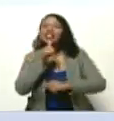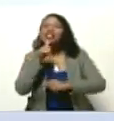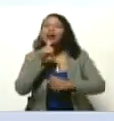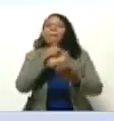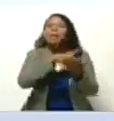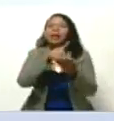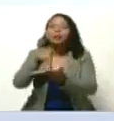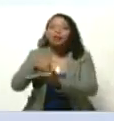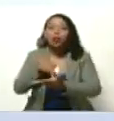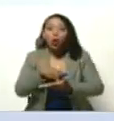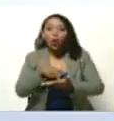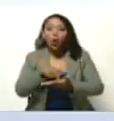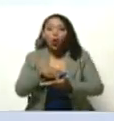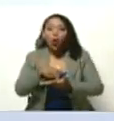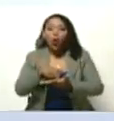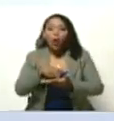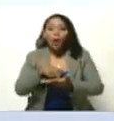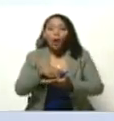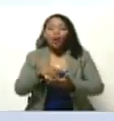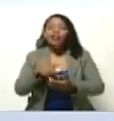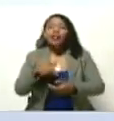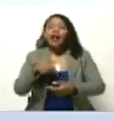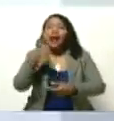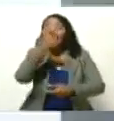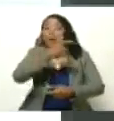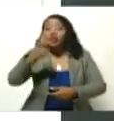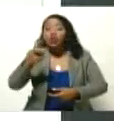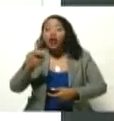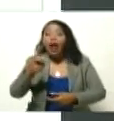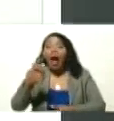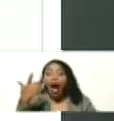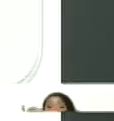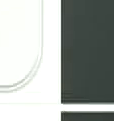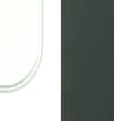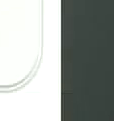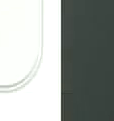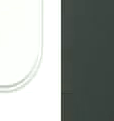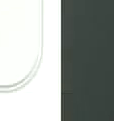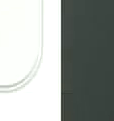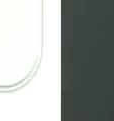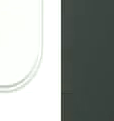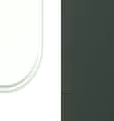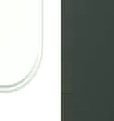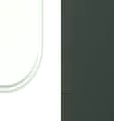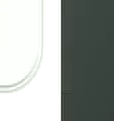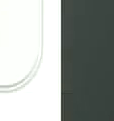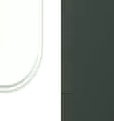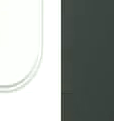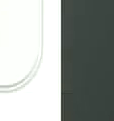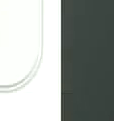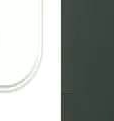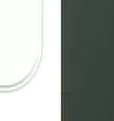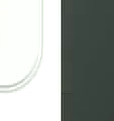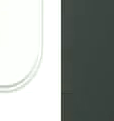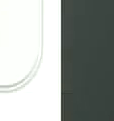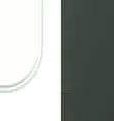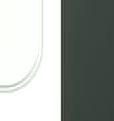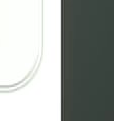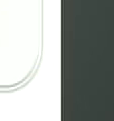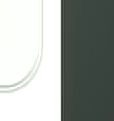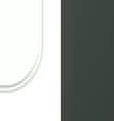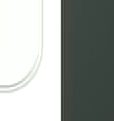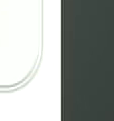participan? Los militantes del PSUV que estén inscritos en el registro electoral de cada centro de votación.